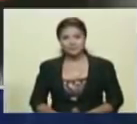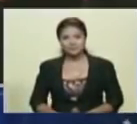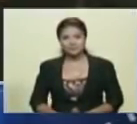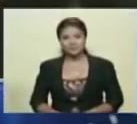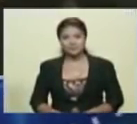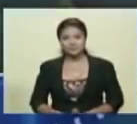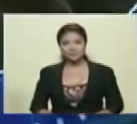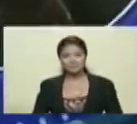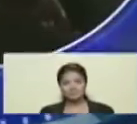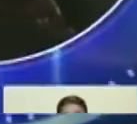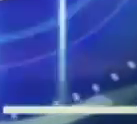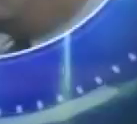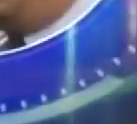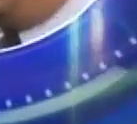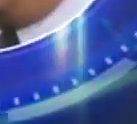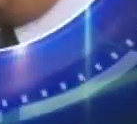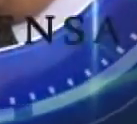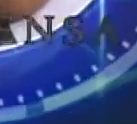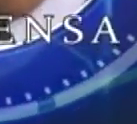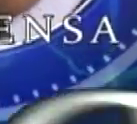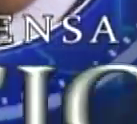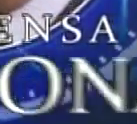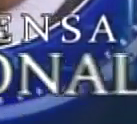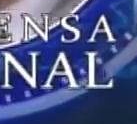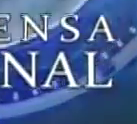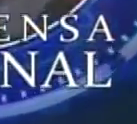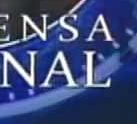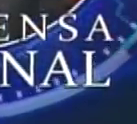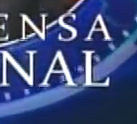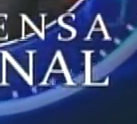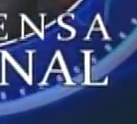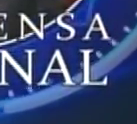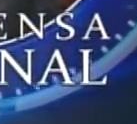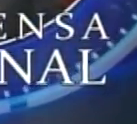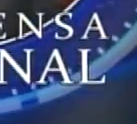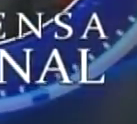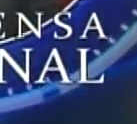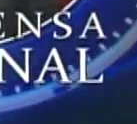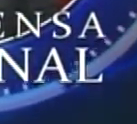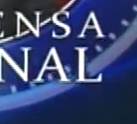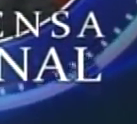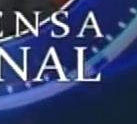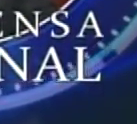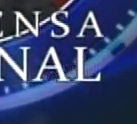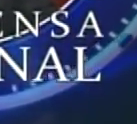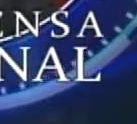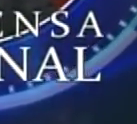ocurre en nuestro país, teníamos que... Rueda de prensa internacional.